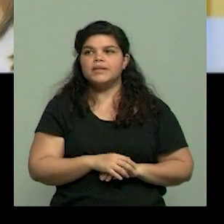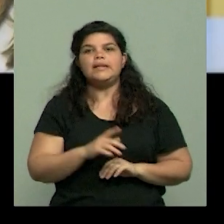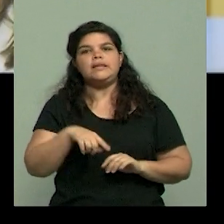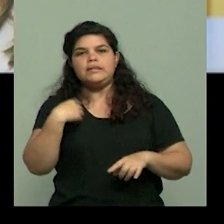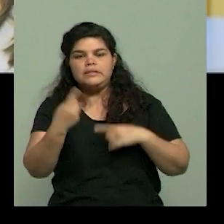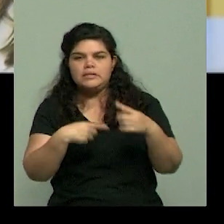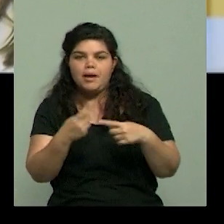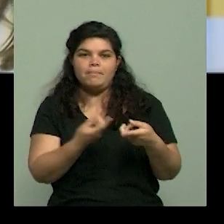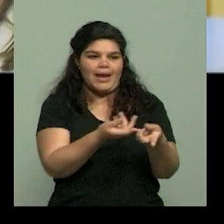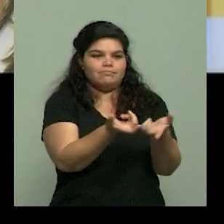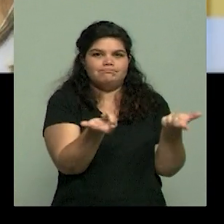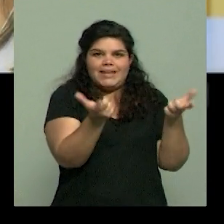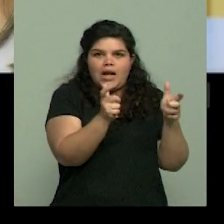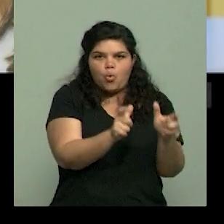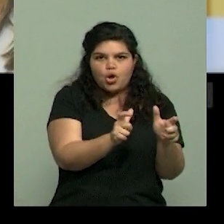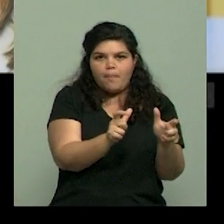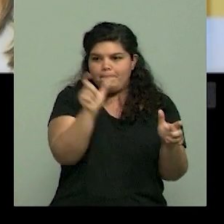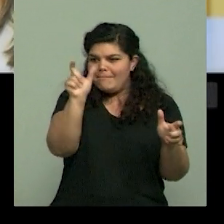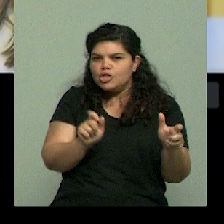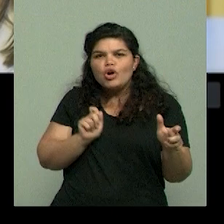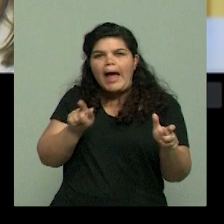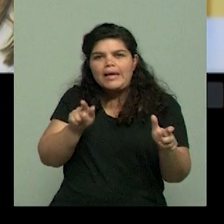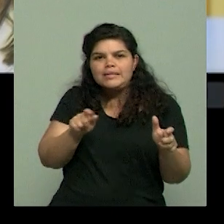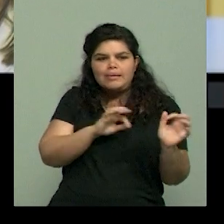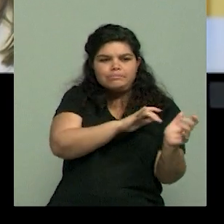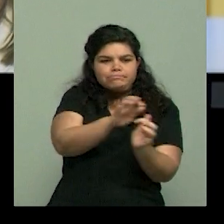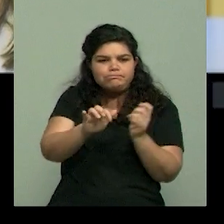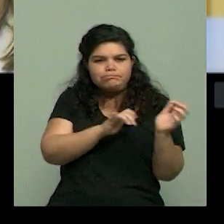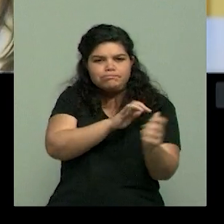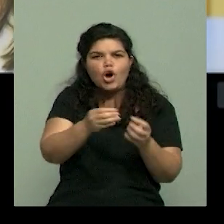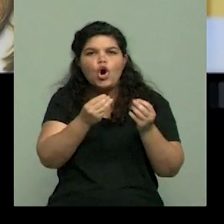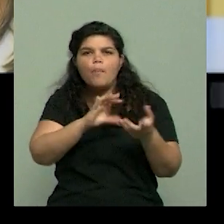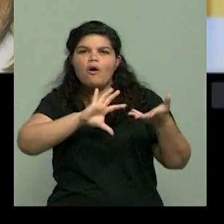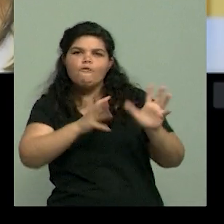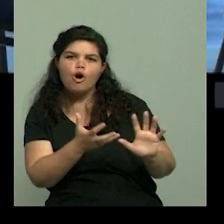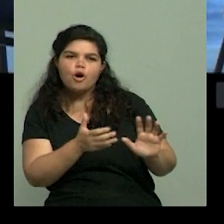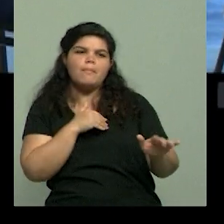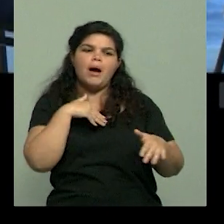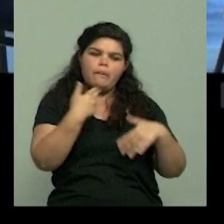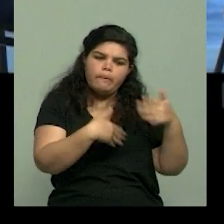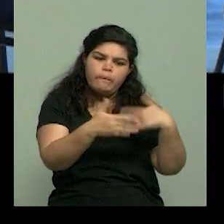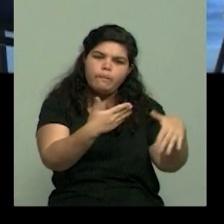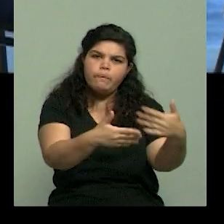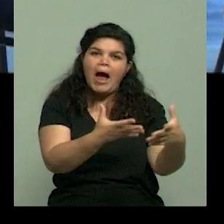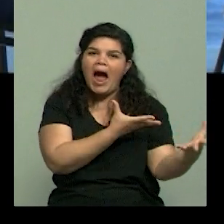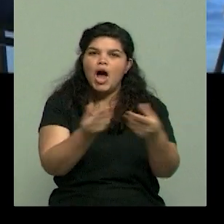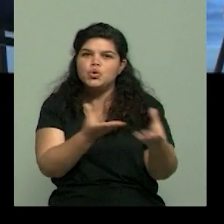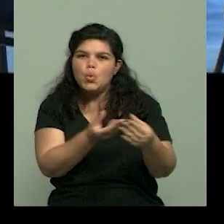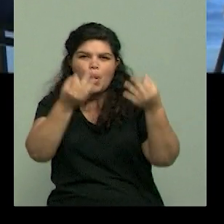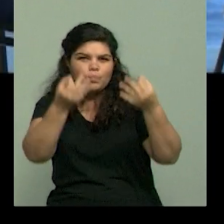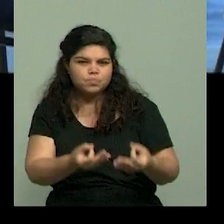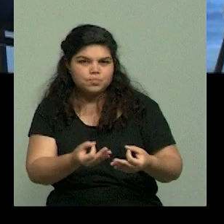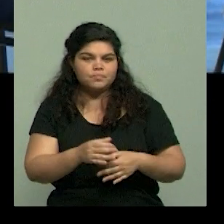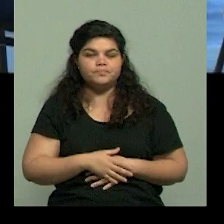del caso, donde evaluamos estrategias a seguir para poder abordarlo de la mejor manera posible. Y por otro lado,